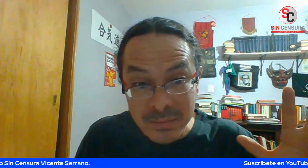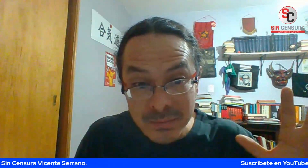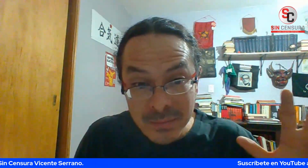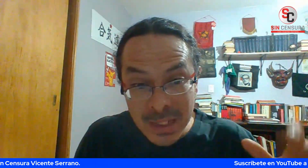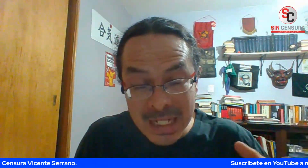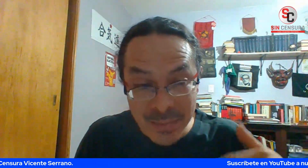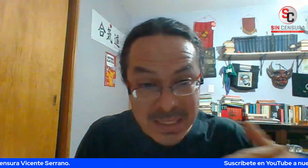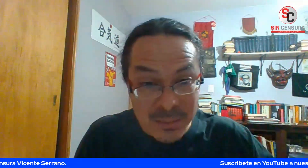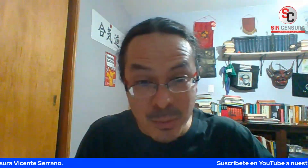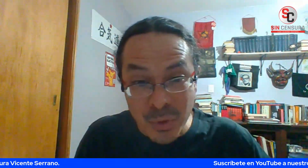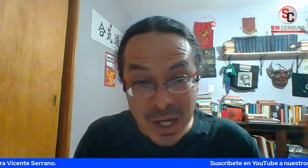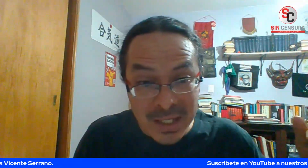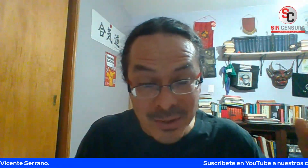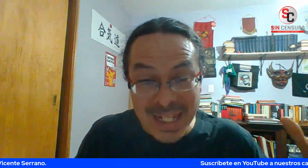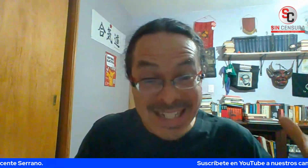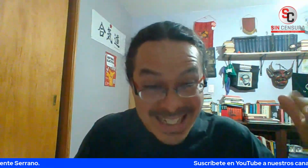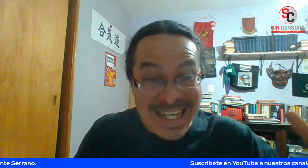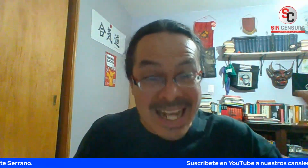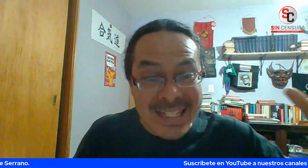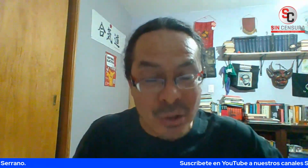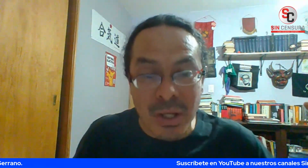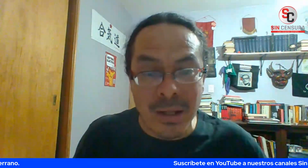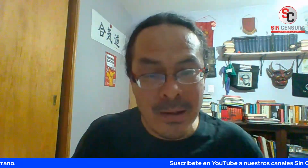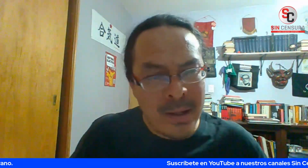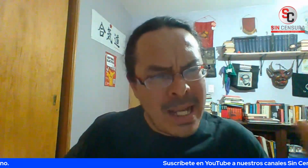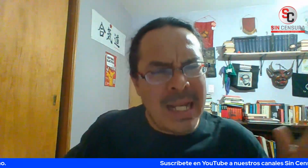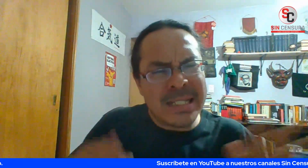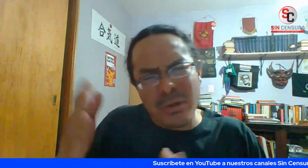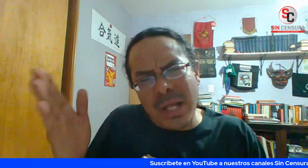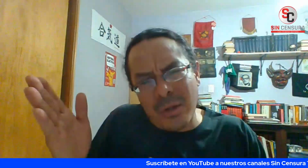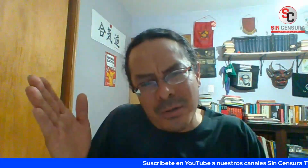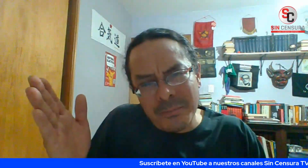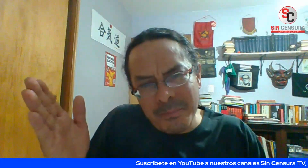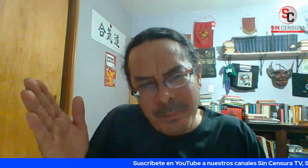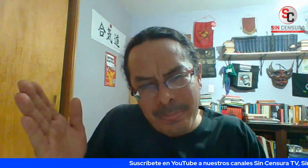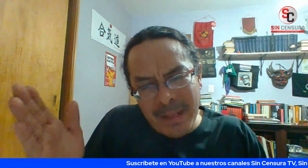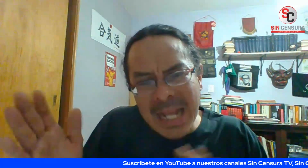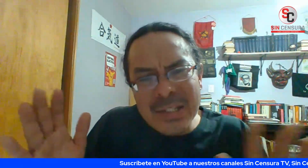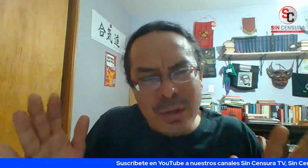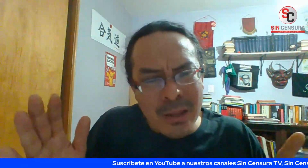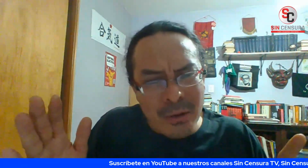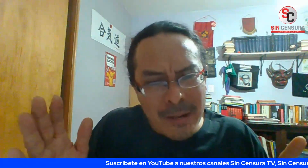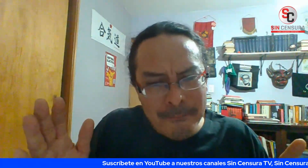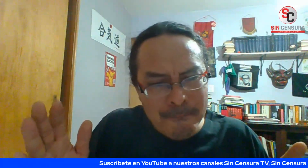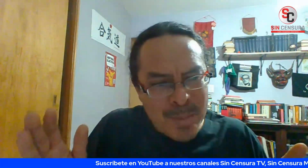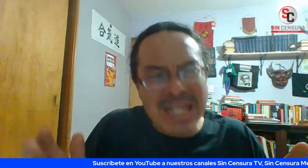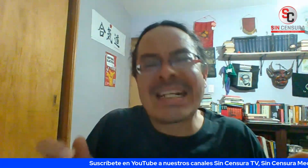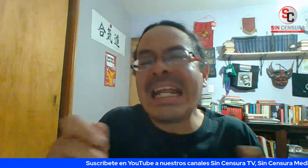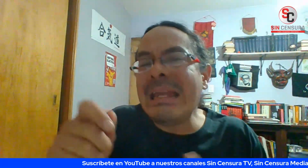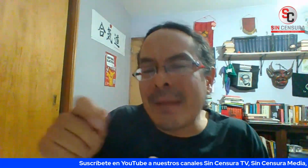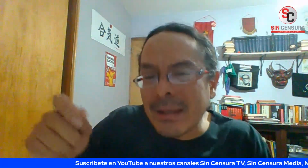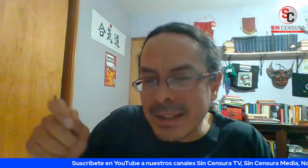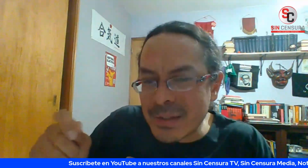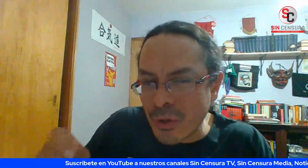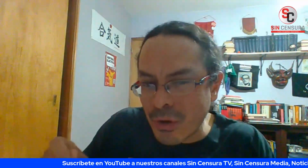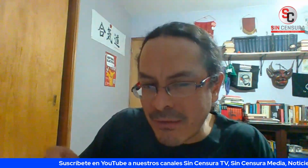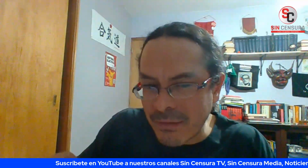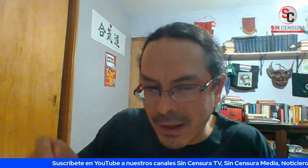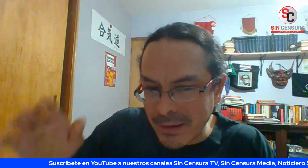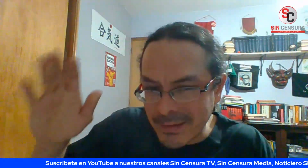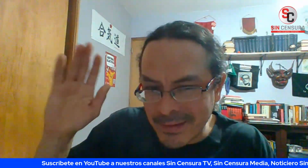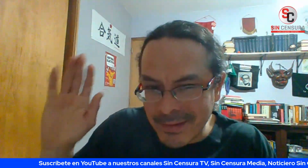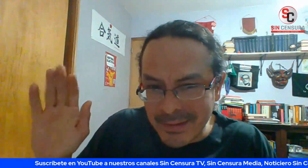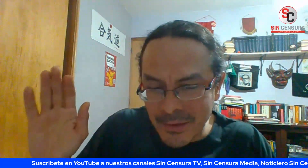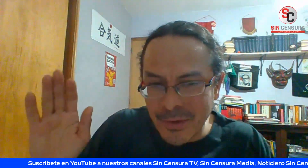pueblos, las masas populares, son las que hacen la historia. El historiador, la historiadora, escribe